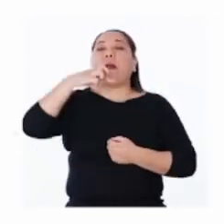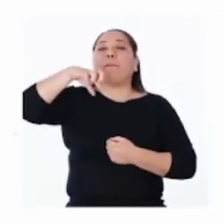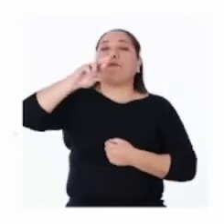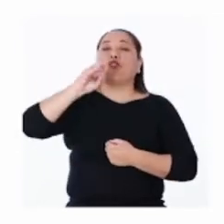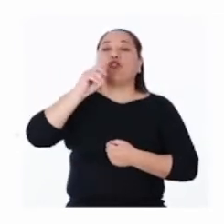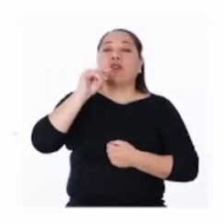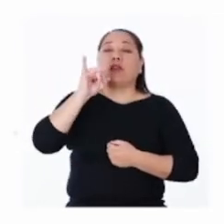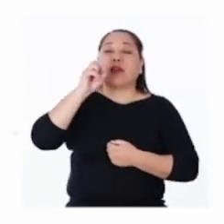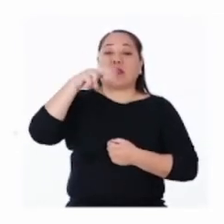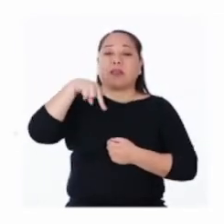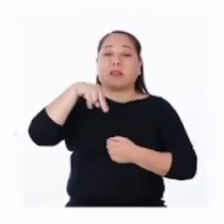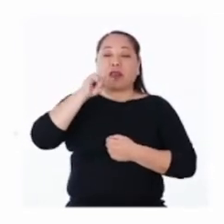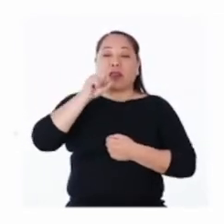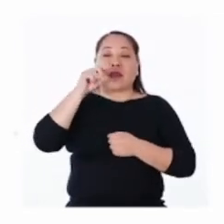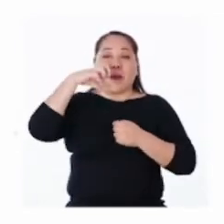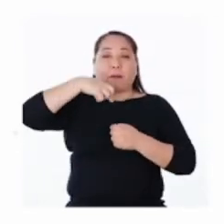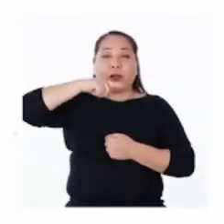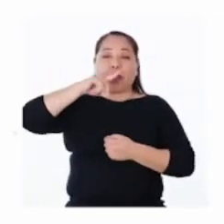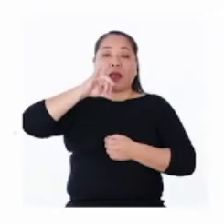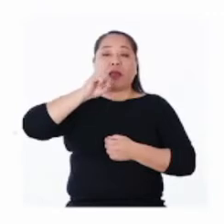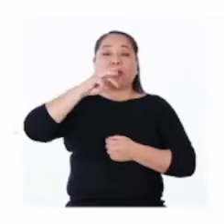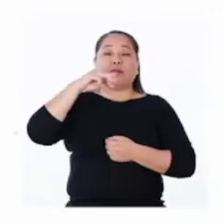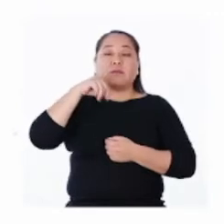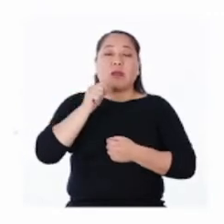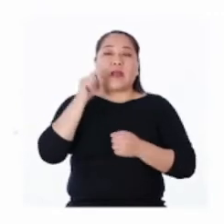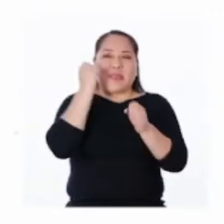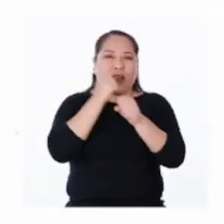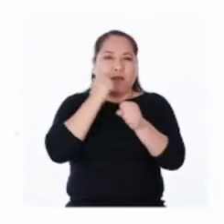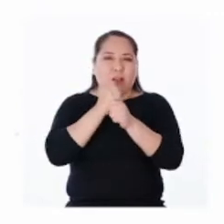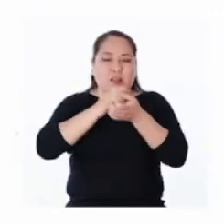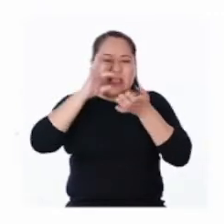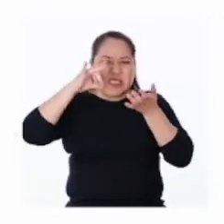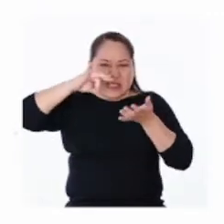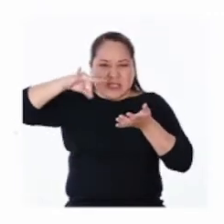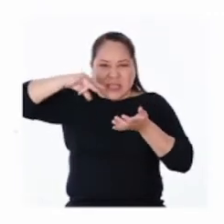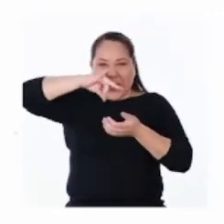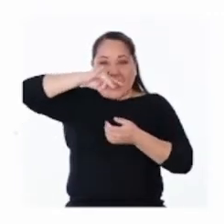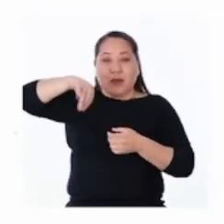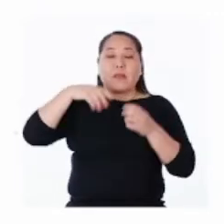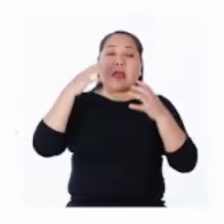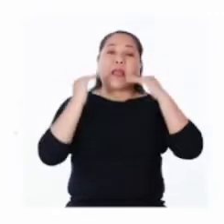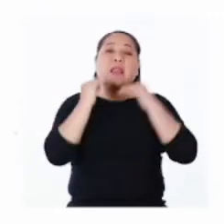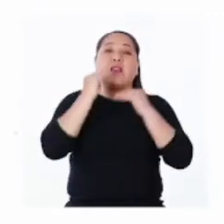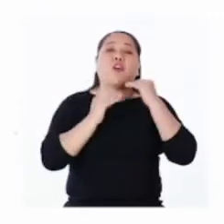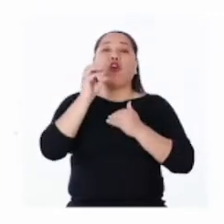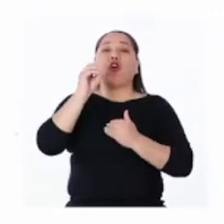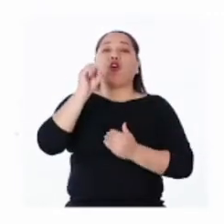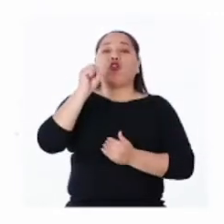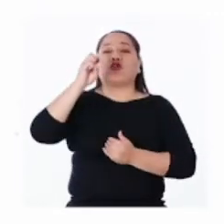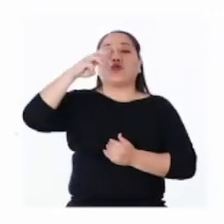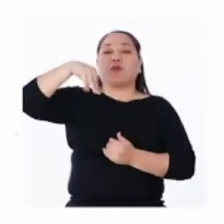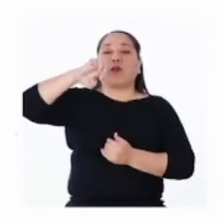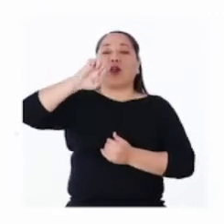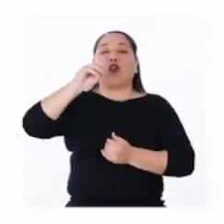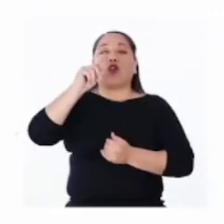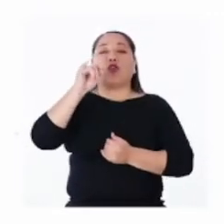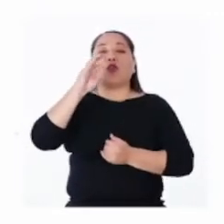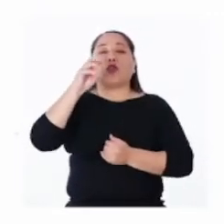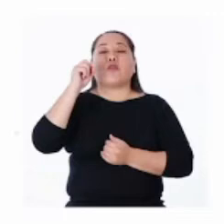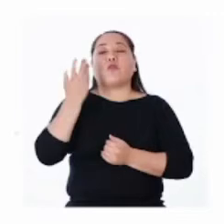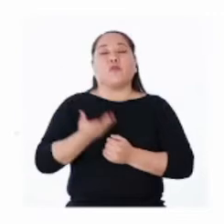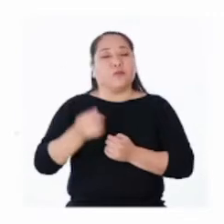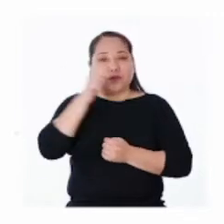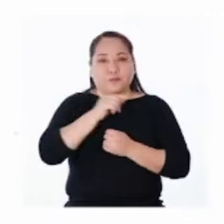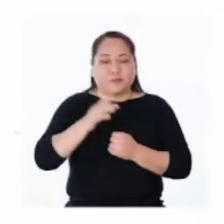Las proteínas del plasma trabajan conjuntamente con las sales para mantener el equilibrio osmótico y el pH. La